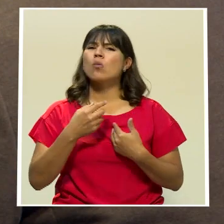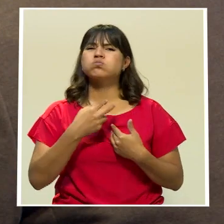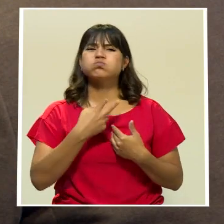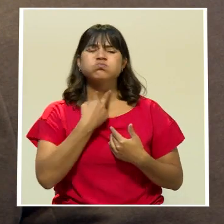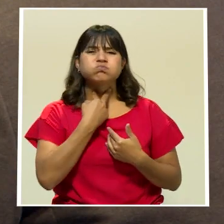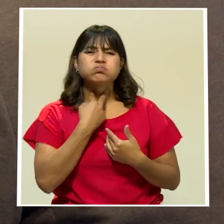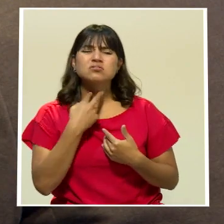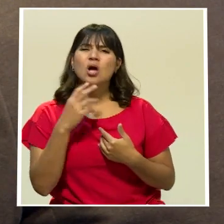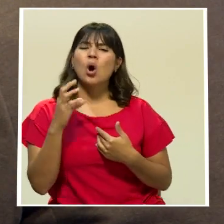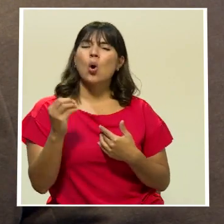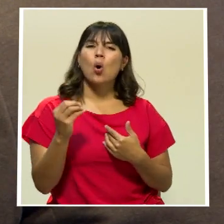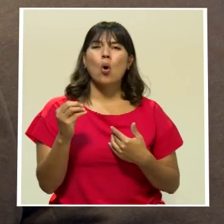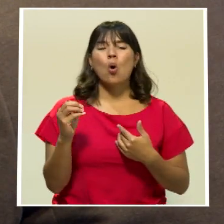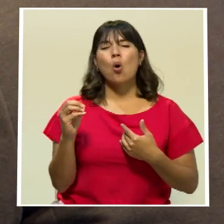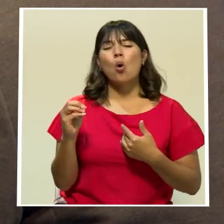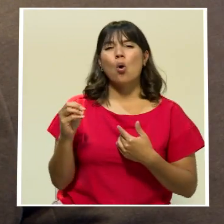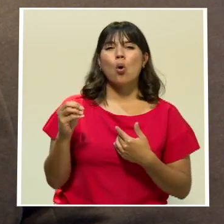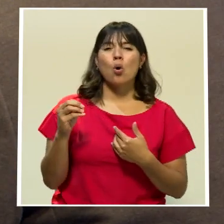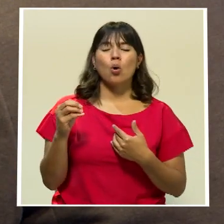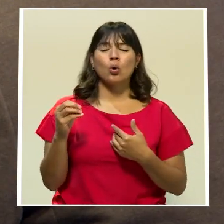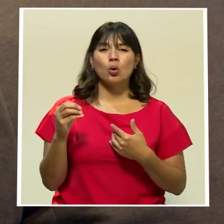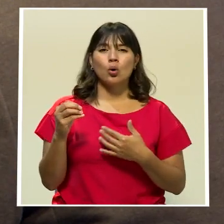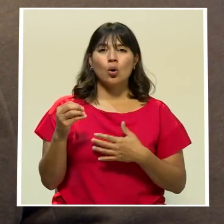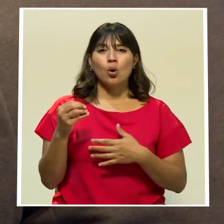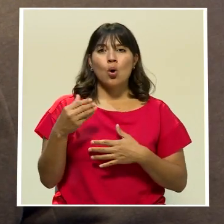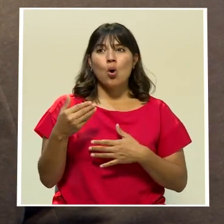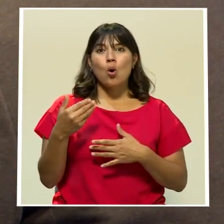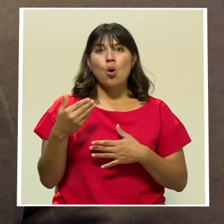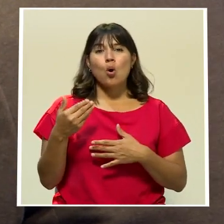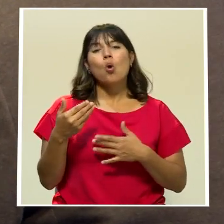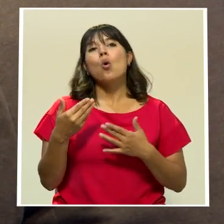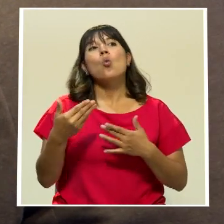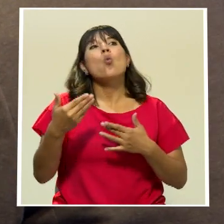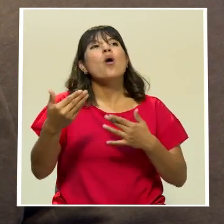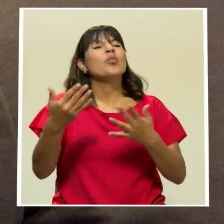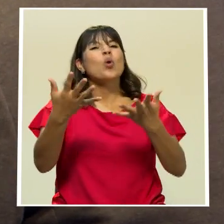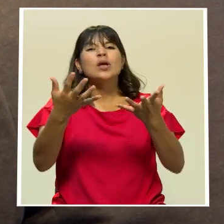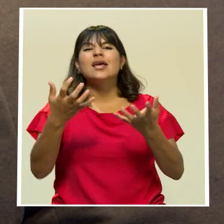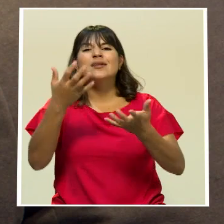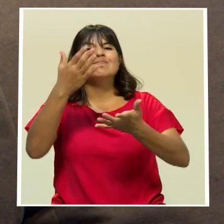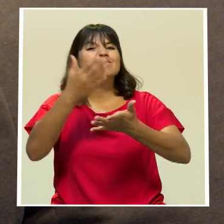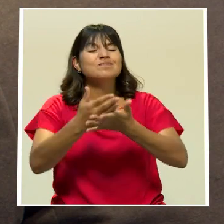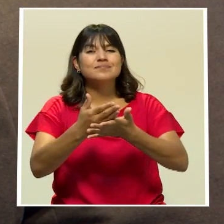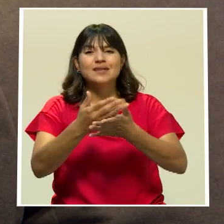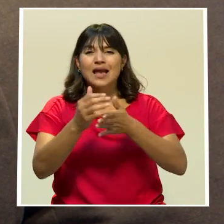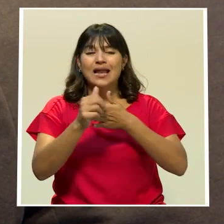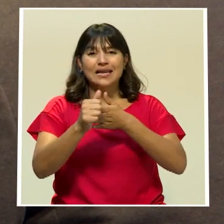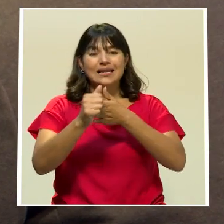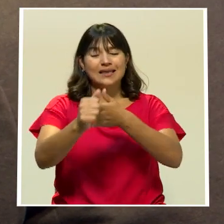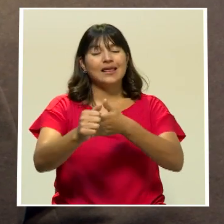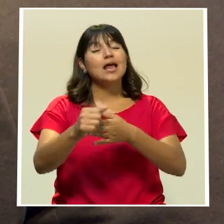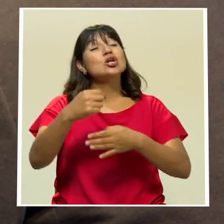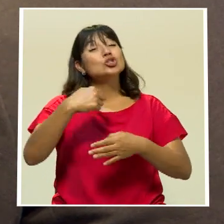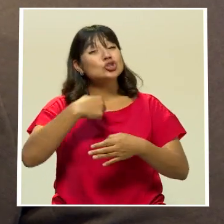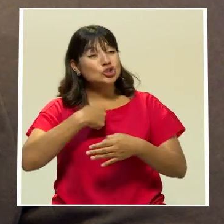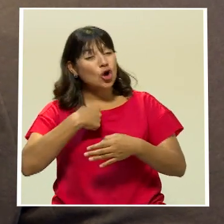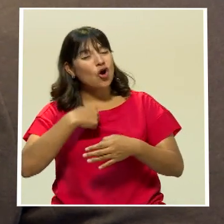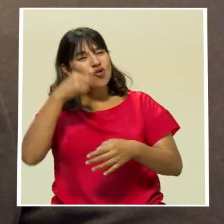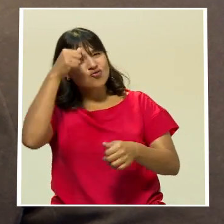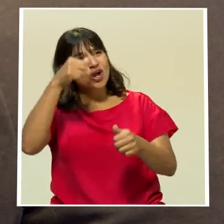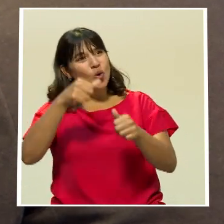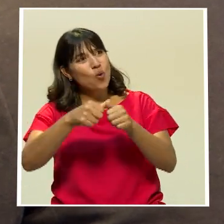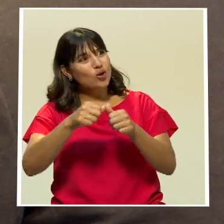o a un cesar la función de los líderes, me remite a las escenas que hemos vivido en